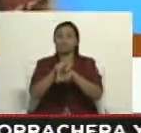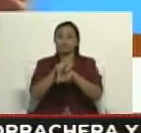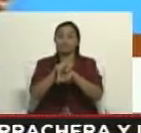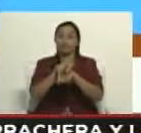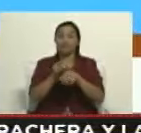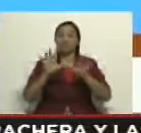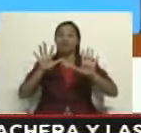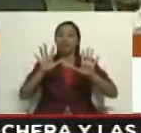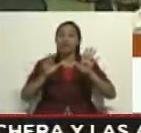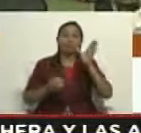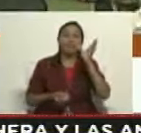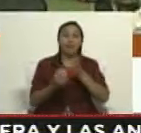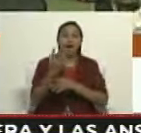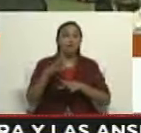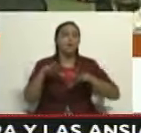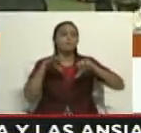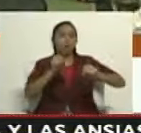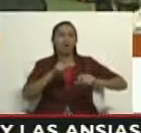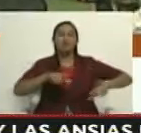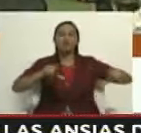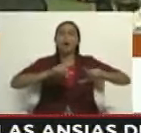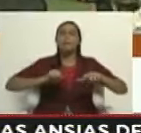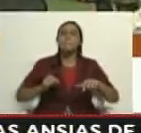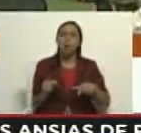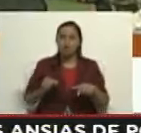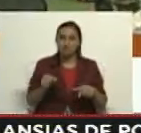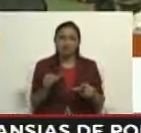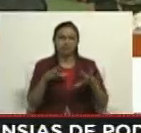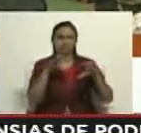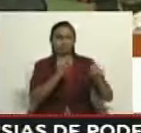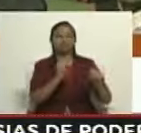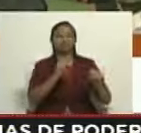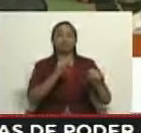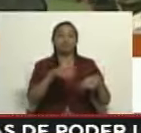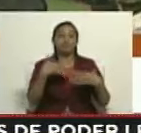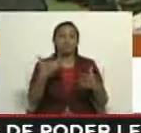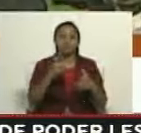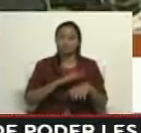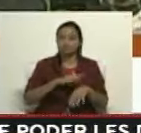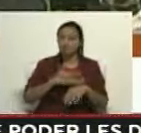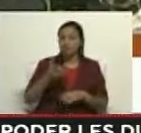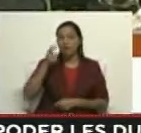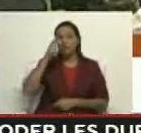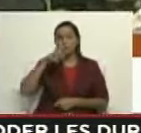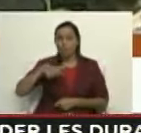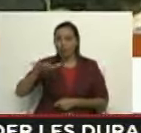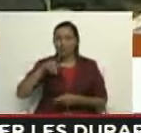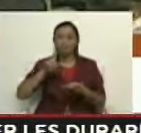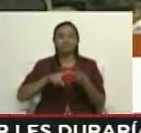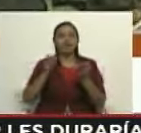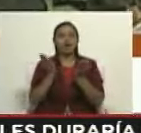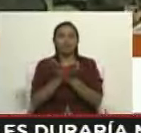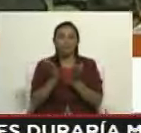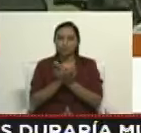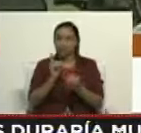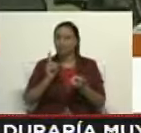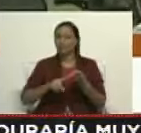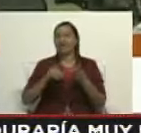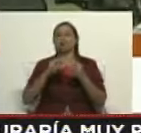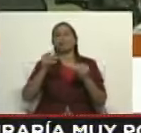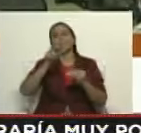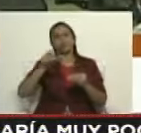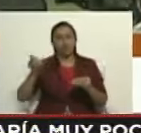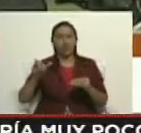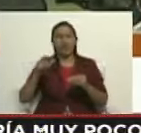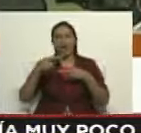1989. ¿Por qué? Porque ya la policía, además del pueblo, además de los estudiantes, además de los campesinos, además de los comunistas, se alzó